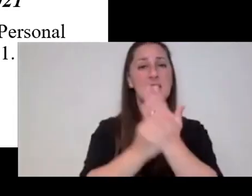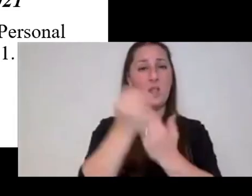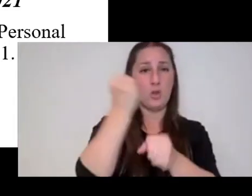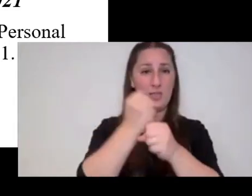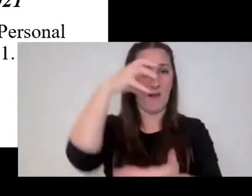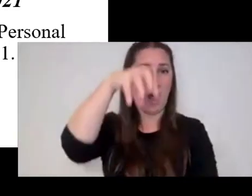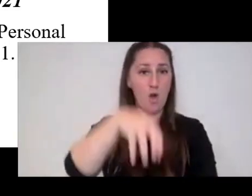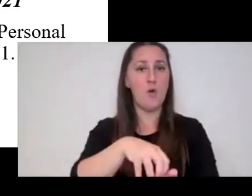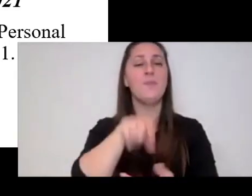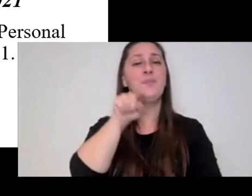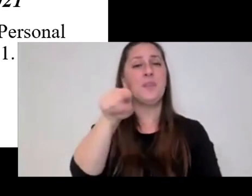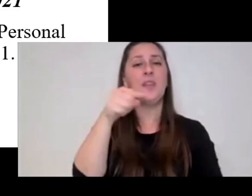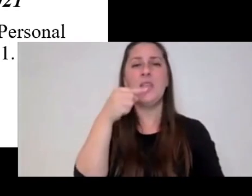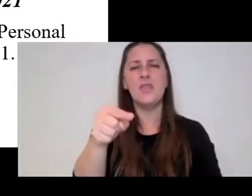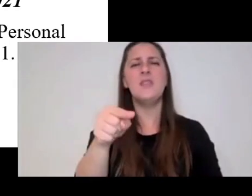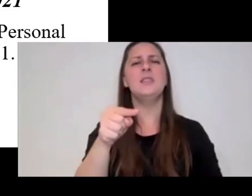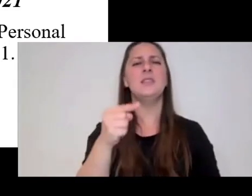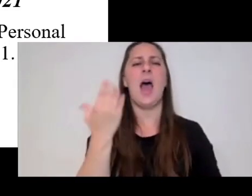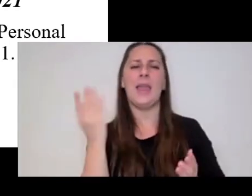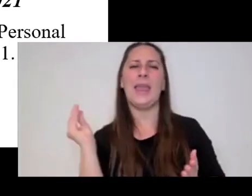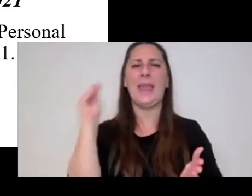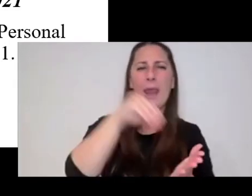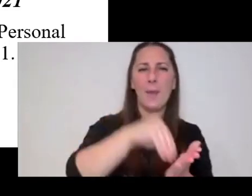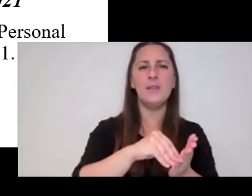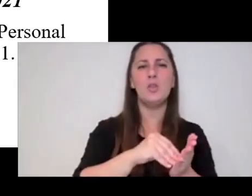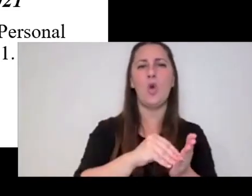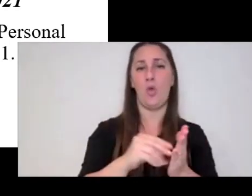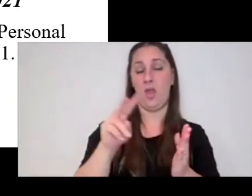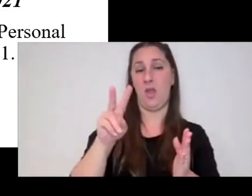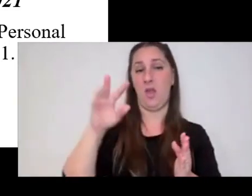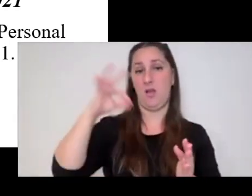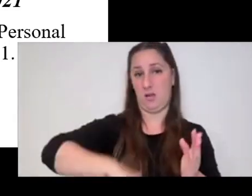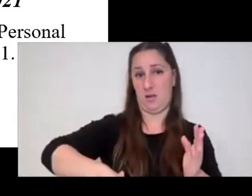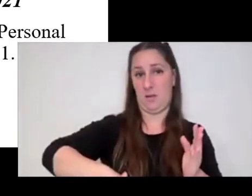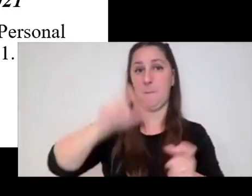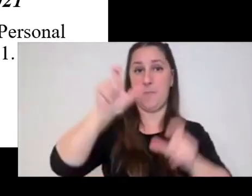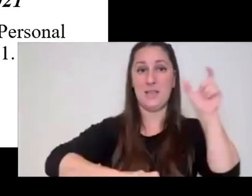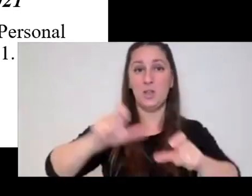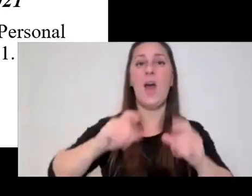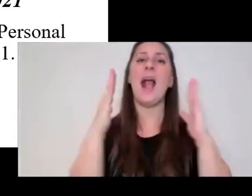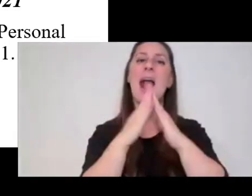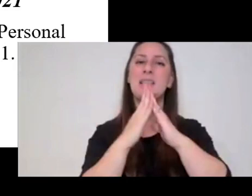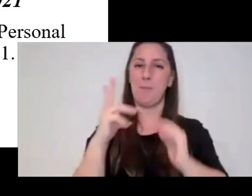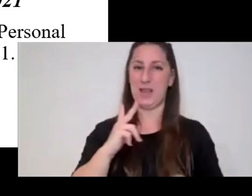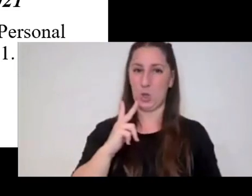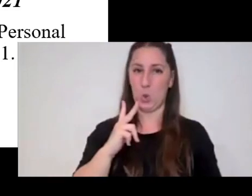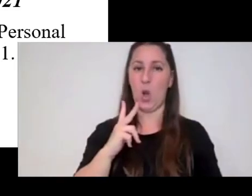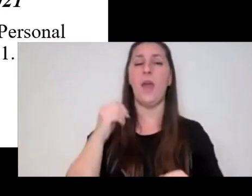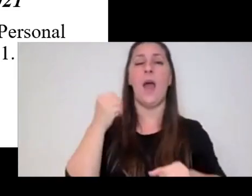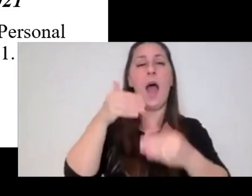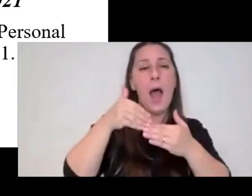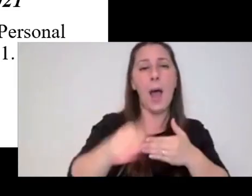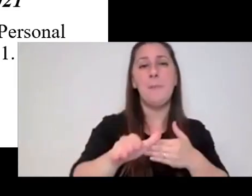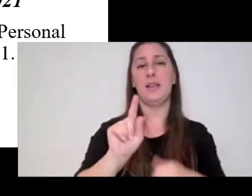cual establece un incremento de los haberes para el personal de casas particulares a partir del 1 de